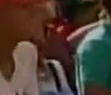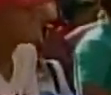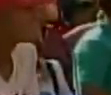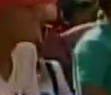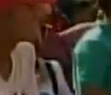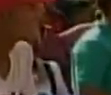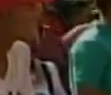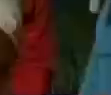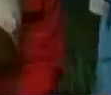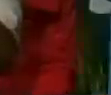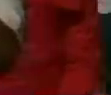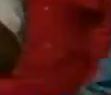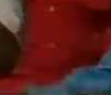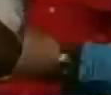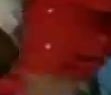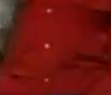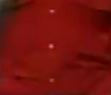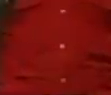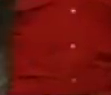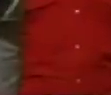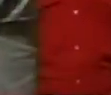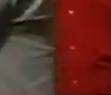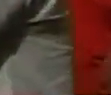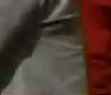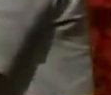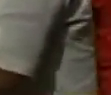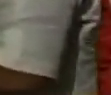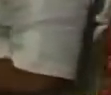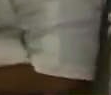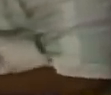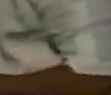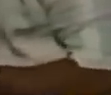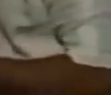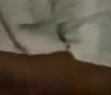es la avalancha, la ofensiva política.